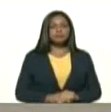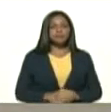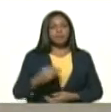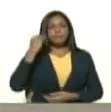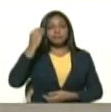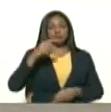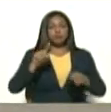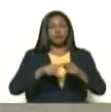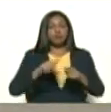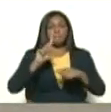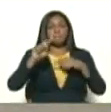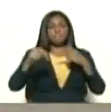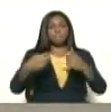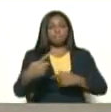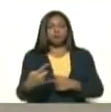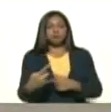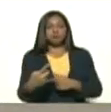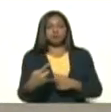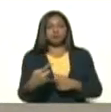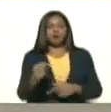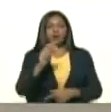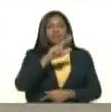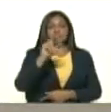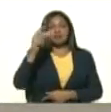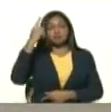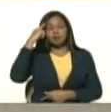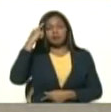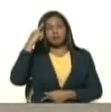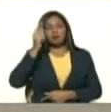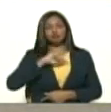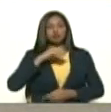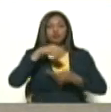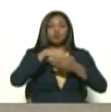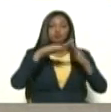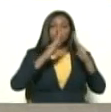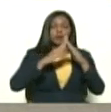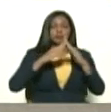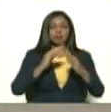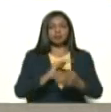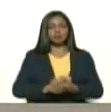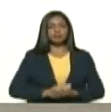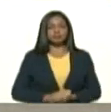pensando en los próximos 30 días,